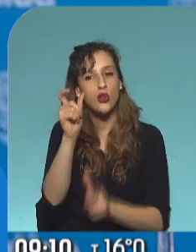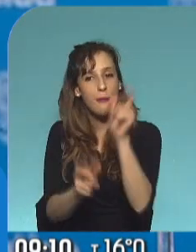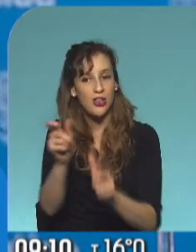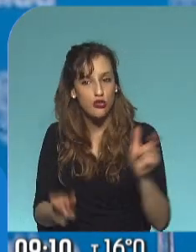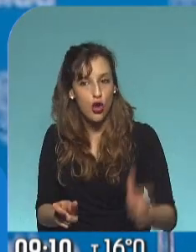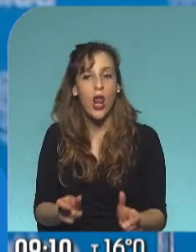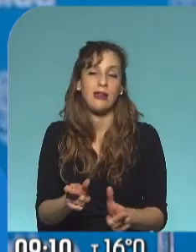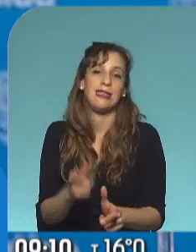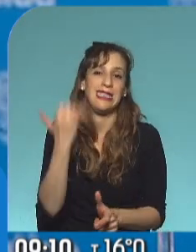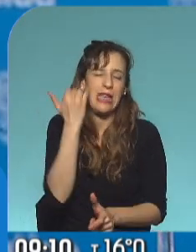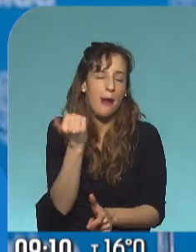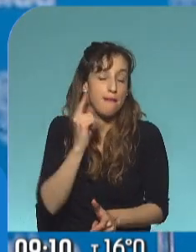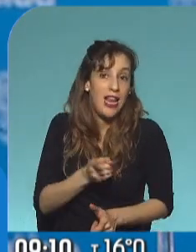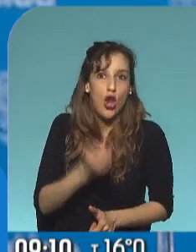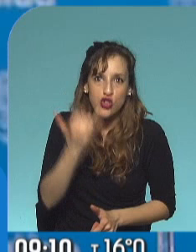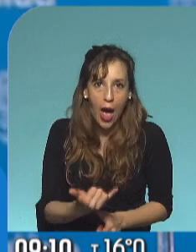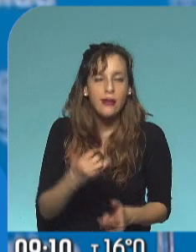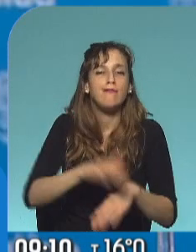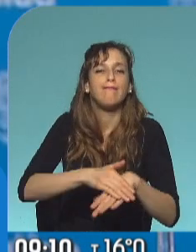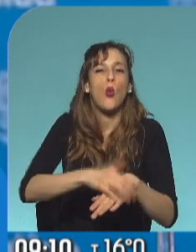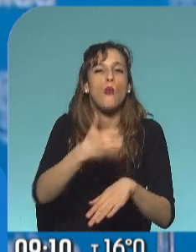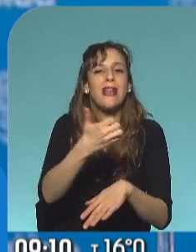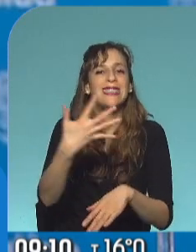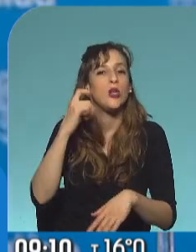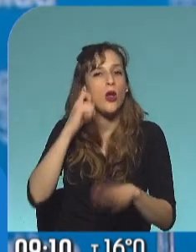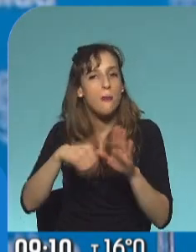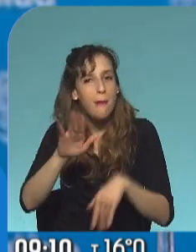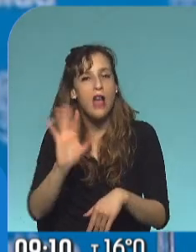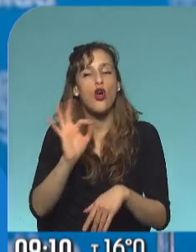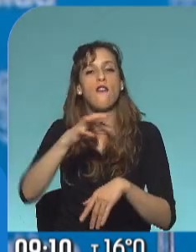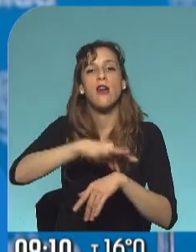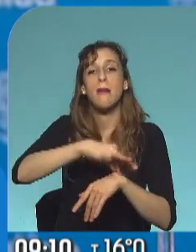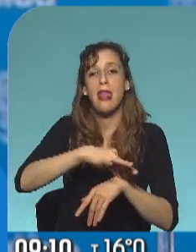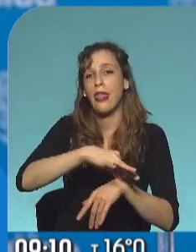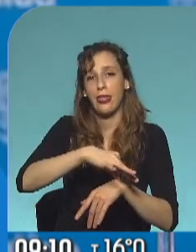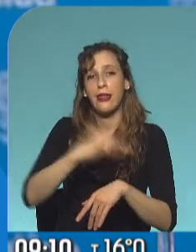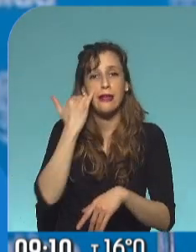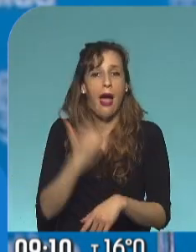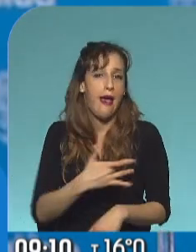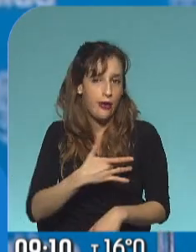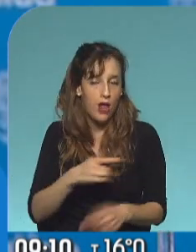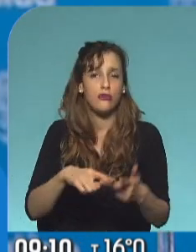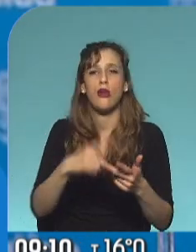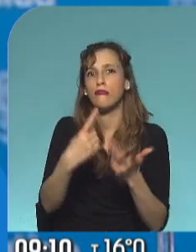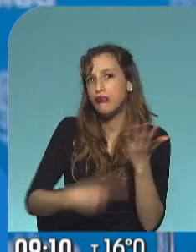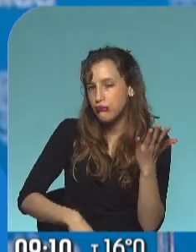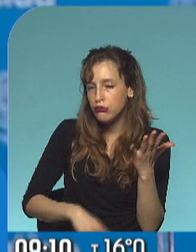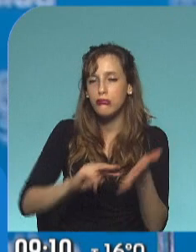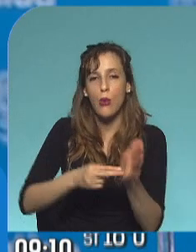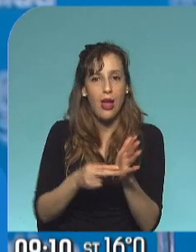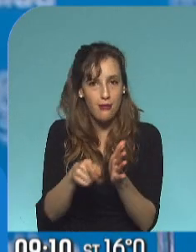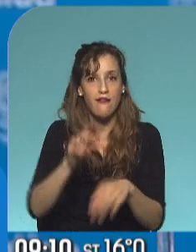factor de riesgo como son el ser mayor de 60 años tener enfermedades cardiovasculares respiratorias crónicas y cumplen los criterios